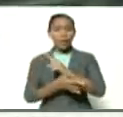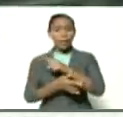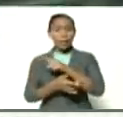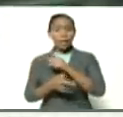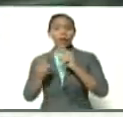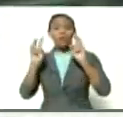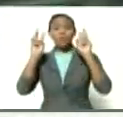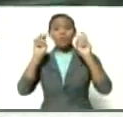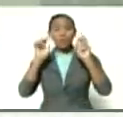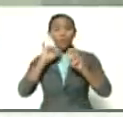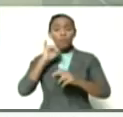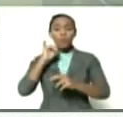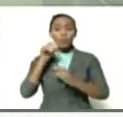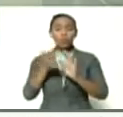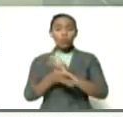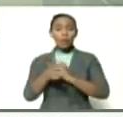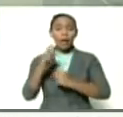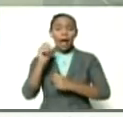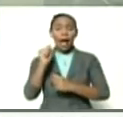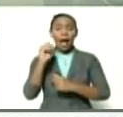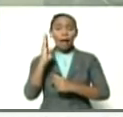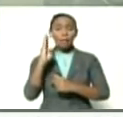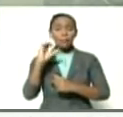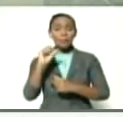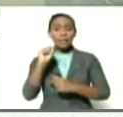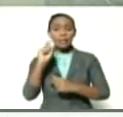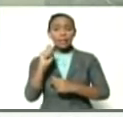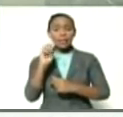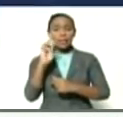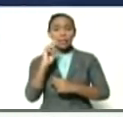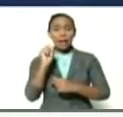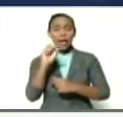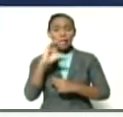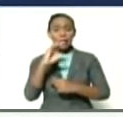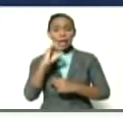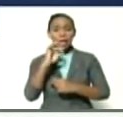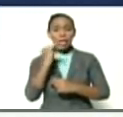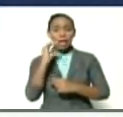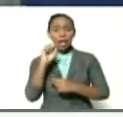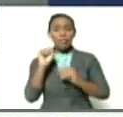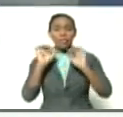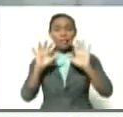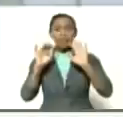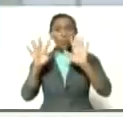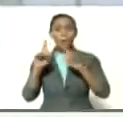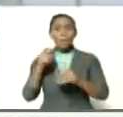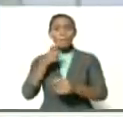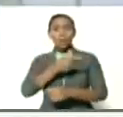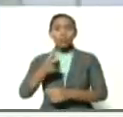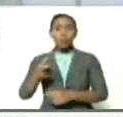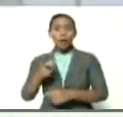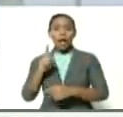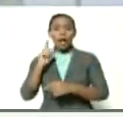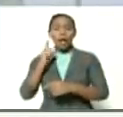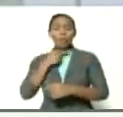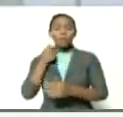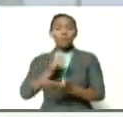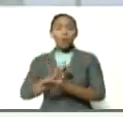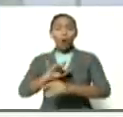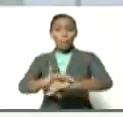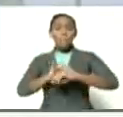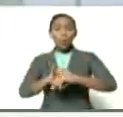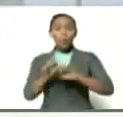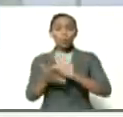nuevas noticias. 19 fallecidos en el Reino Unido por el efecto de esta vacuna. Y